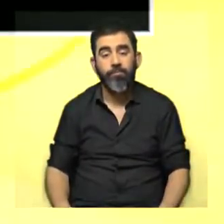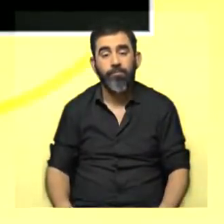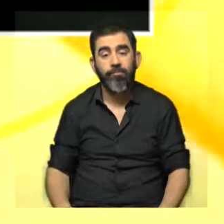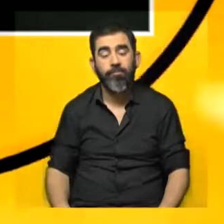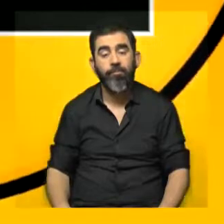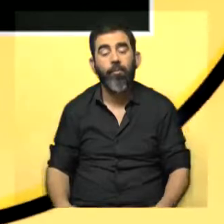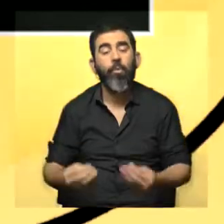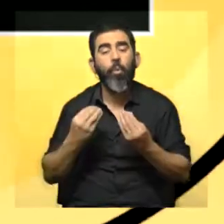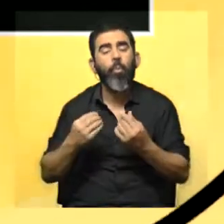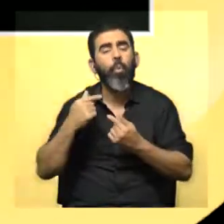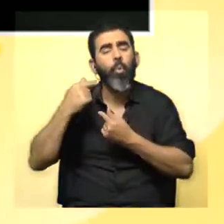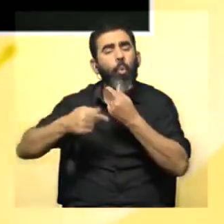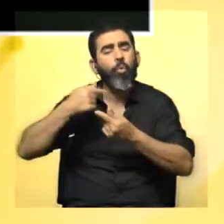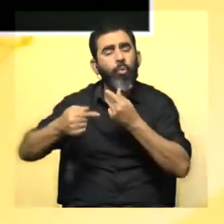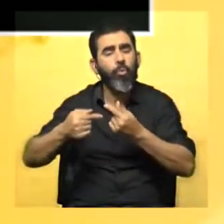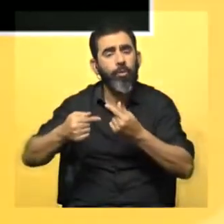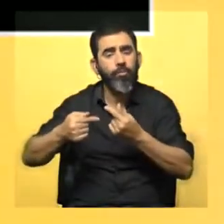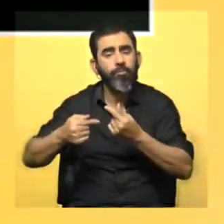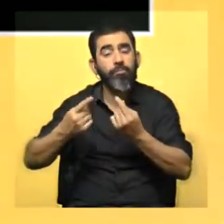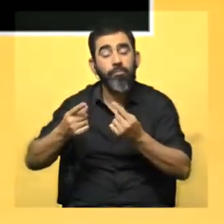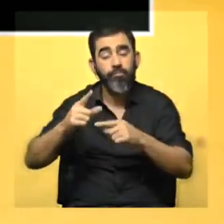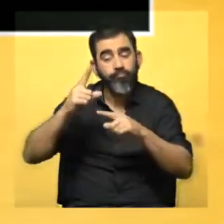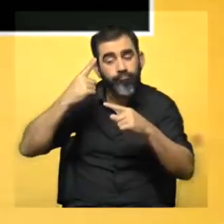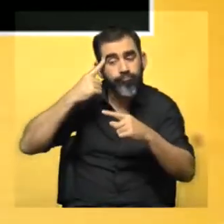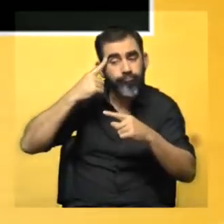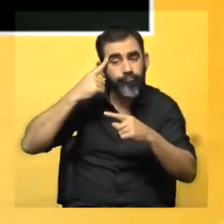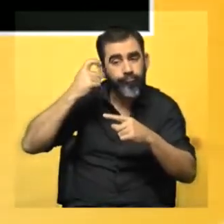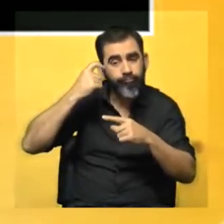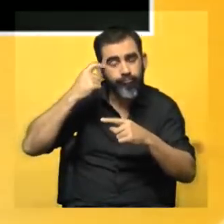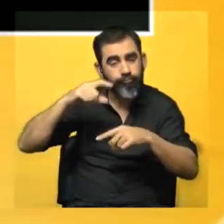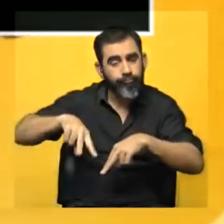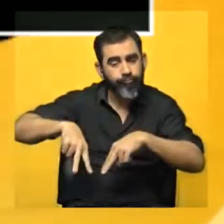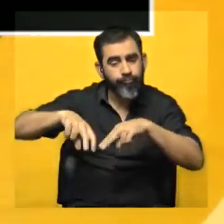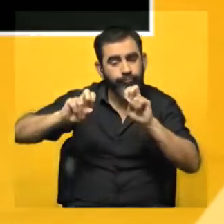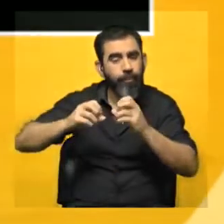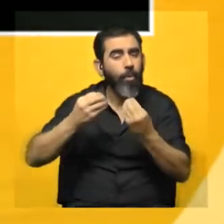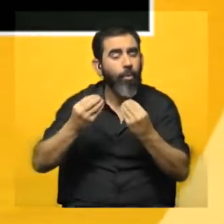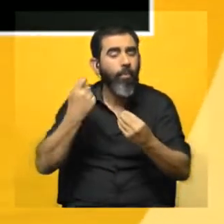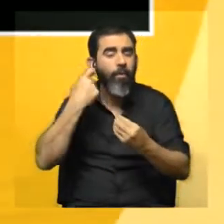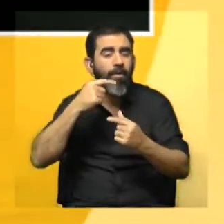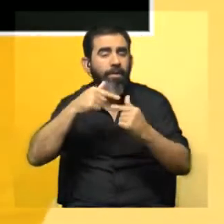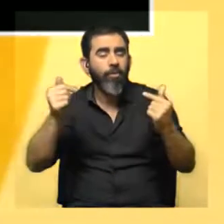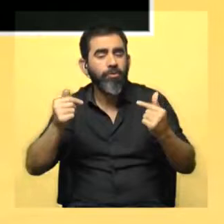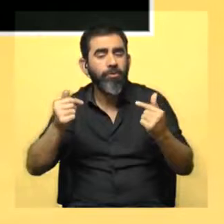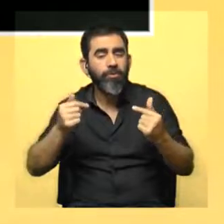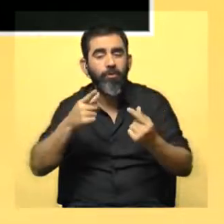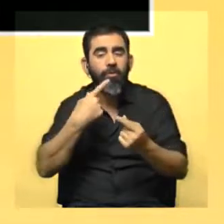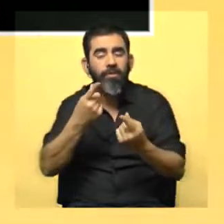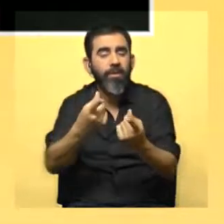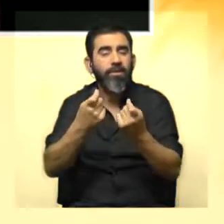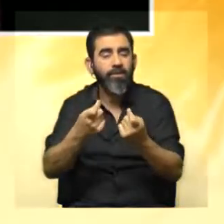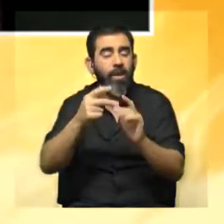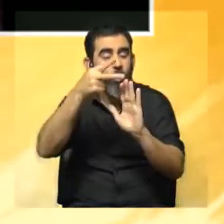¿Cómo sigue esto? Porque ustedes, digamos, están experimentando, conocen gente que prueba, quedan cosas por... Vos hablaste de una necesidad de un